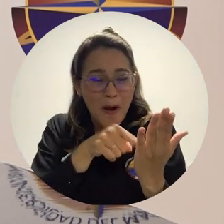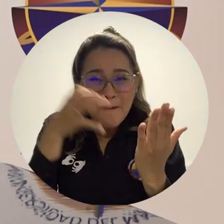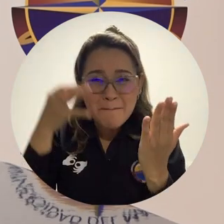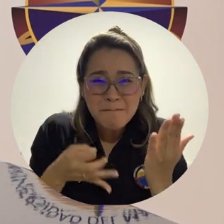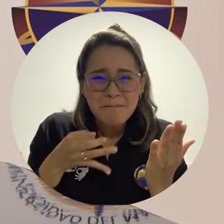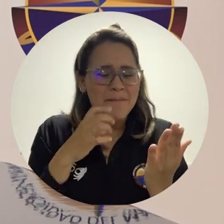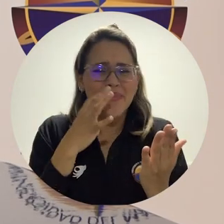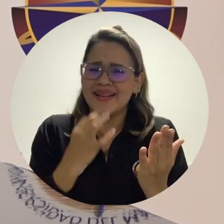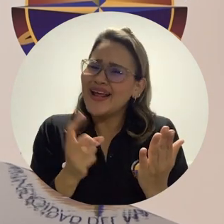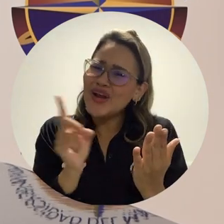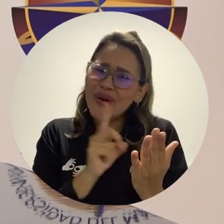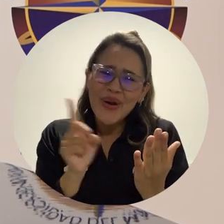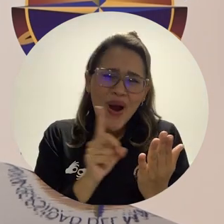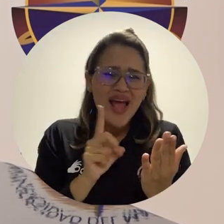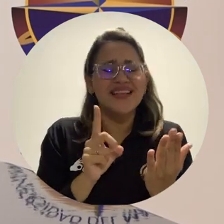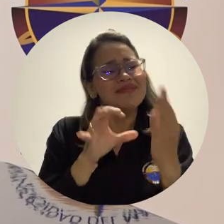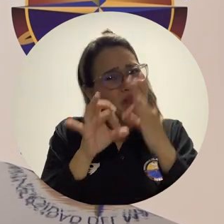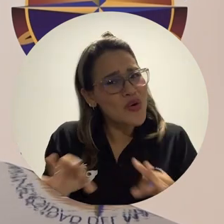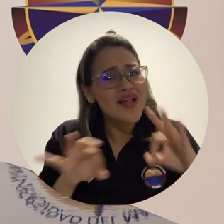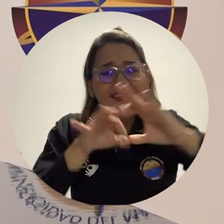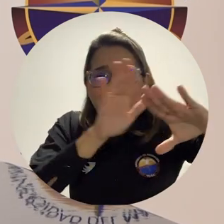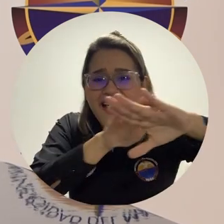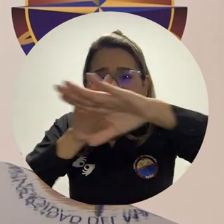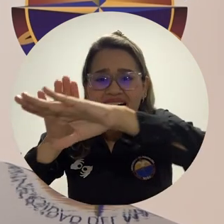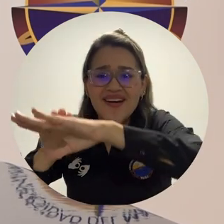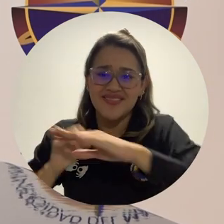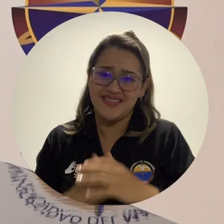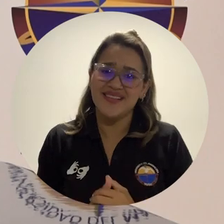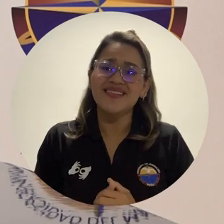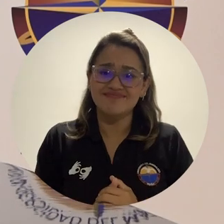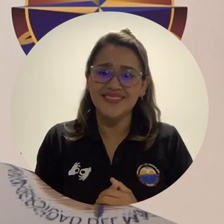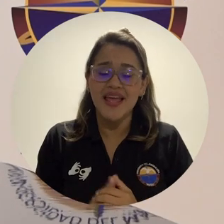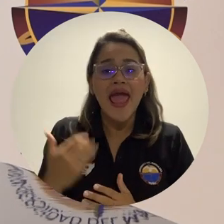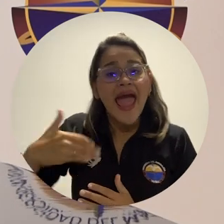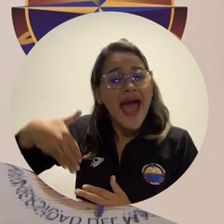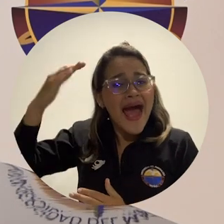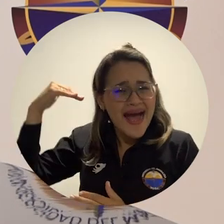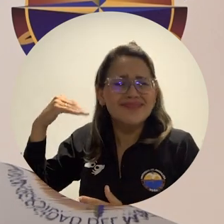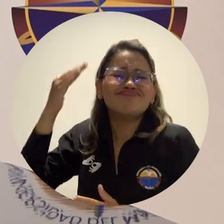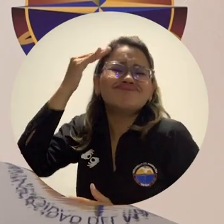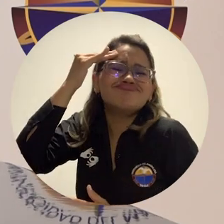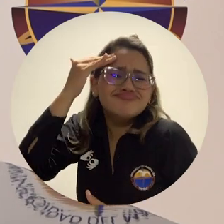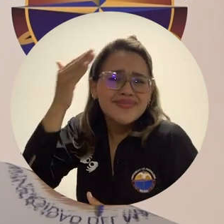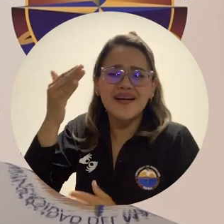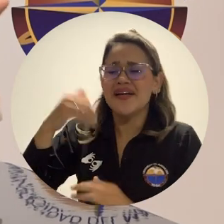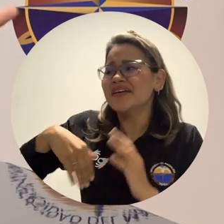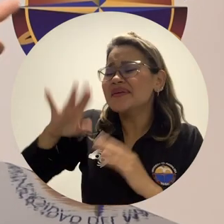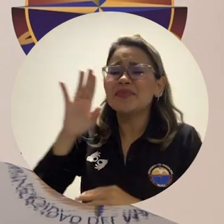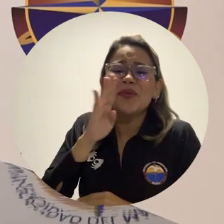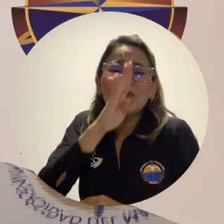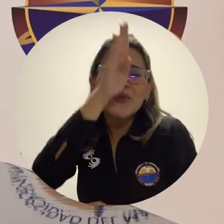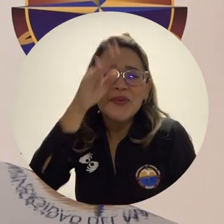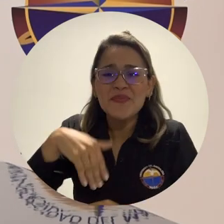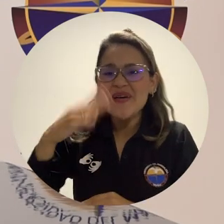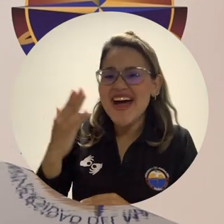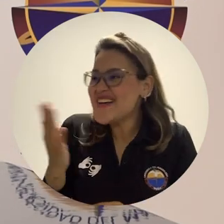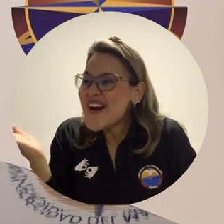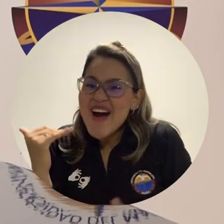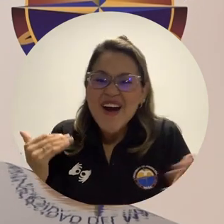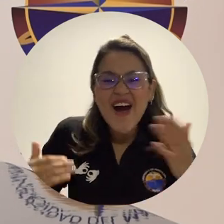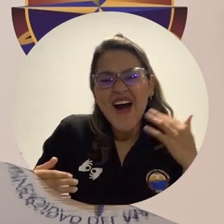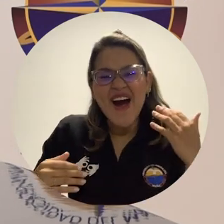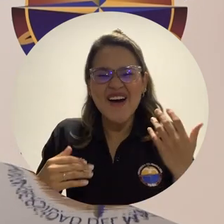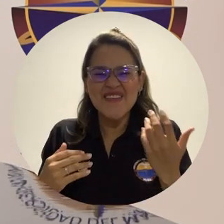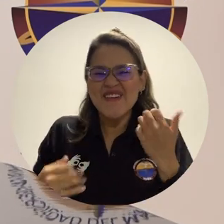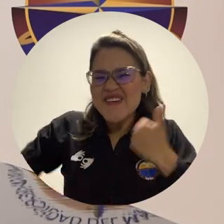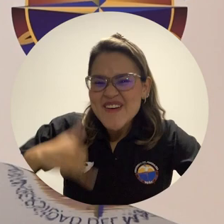donde la felicidad era sencillamente alcanzable porque cualquier esquina, cualquier calle sin pavimentar